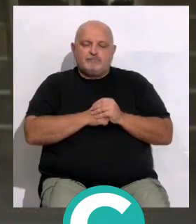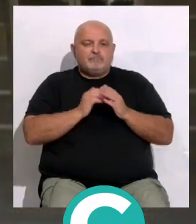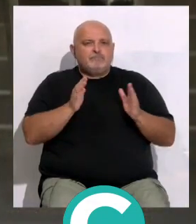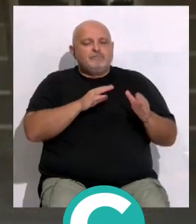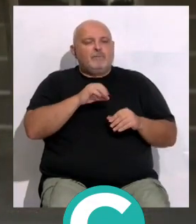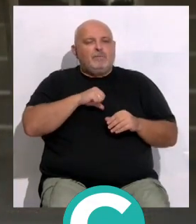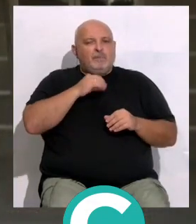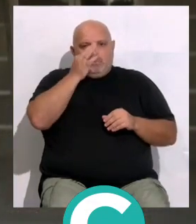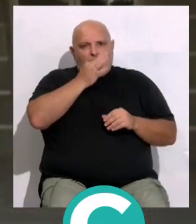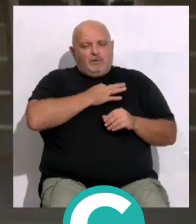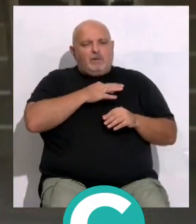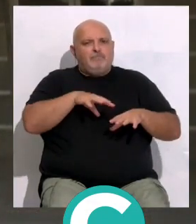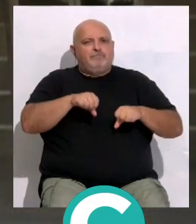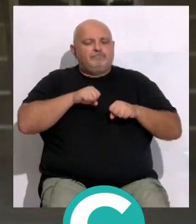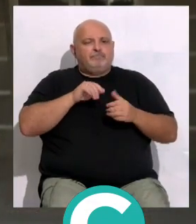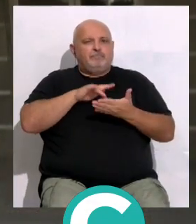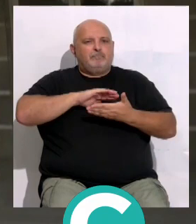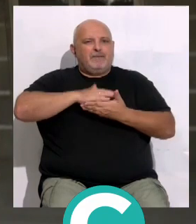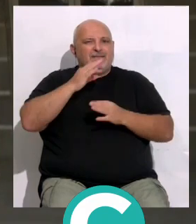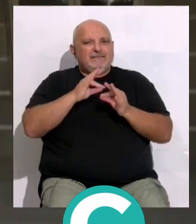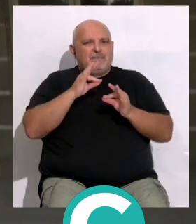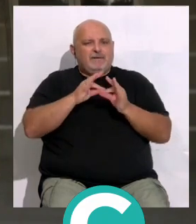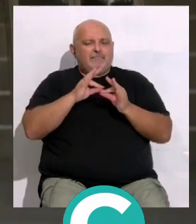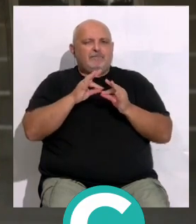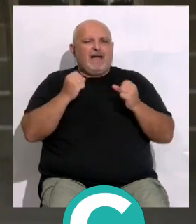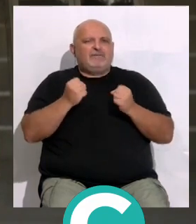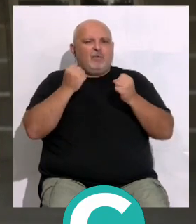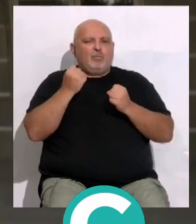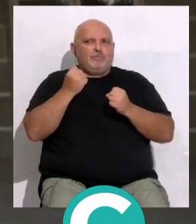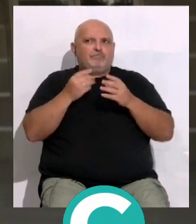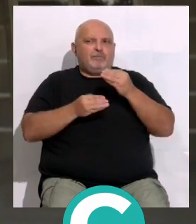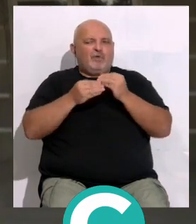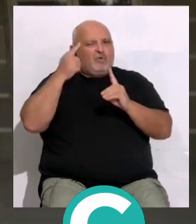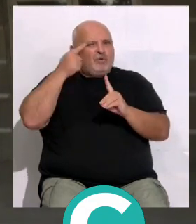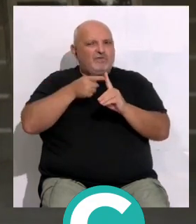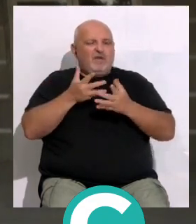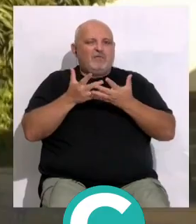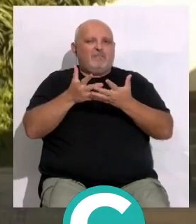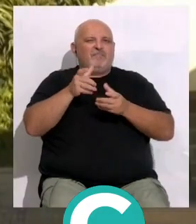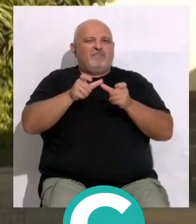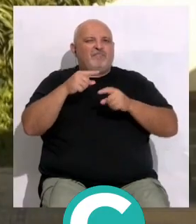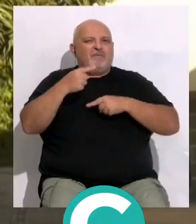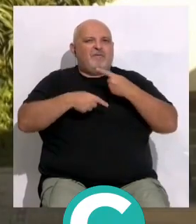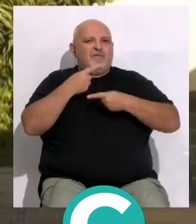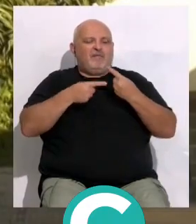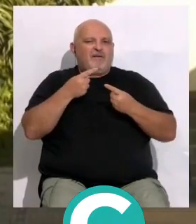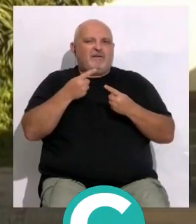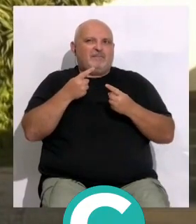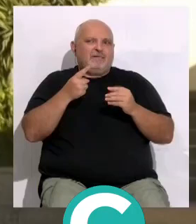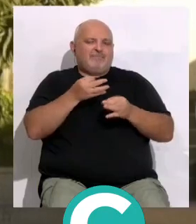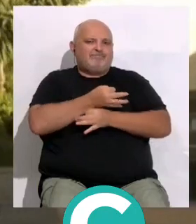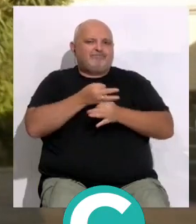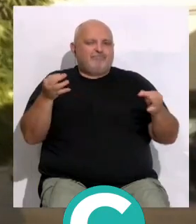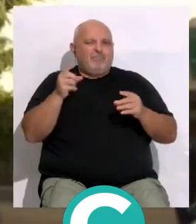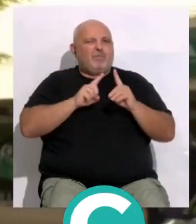El Hospital de Puerto Real acoge desde el mes de septiembre una actividad que tiene el objetivo de ayudar a las familias a afrontar